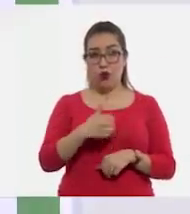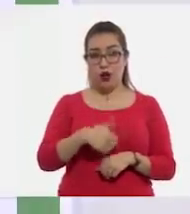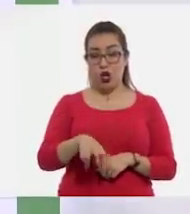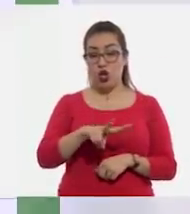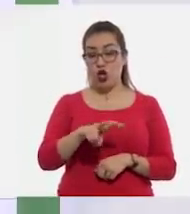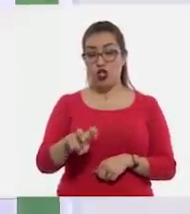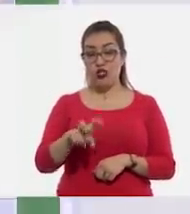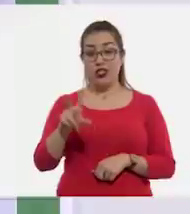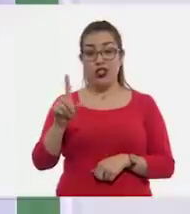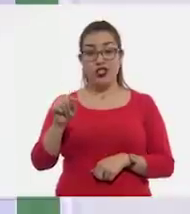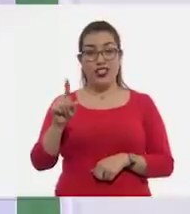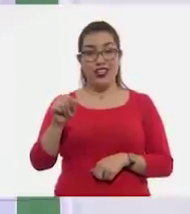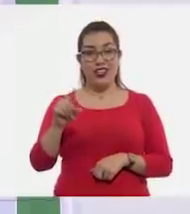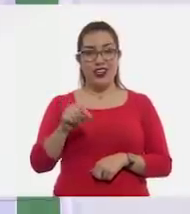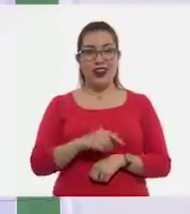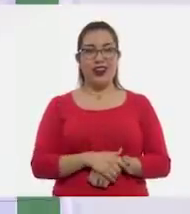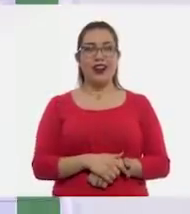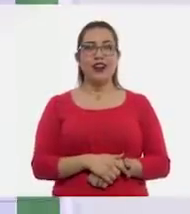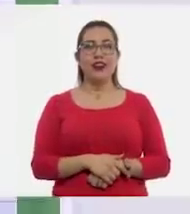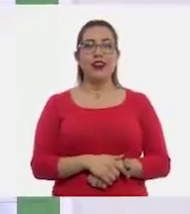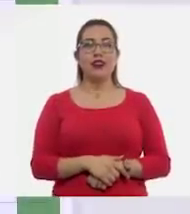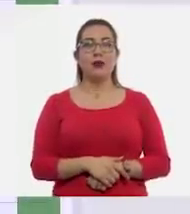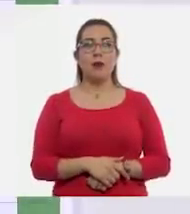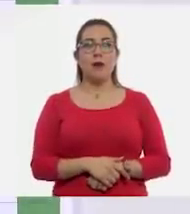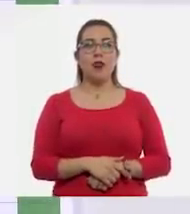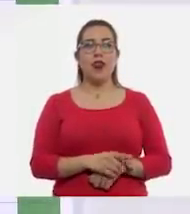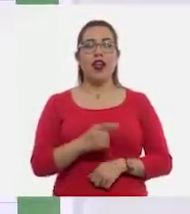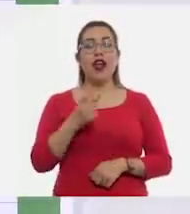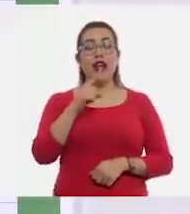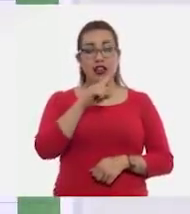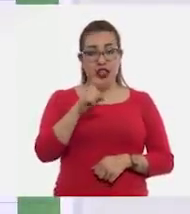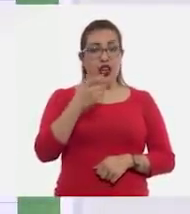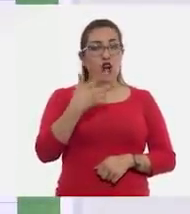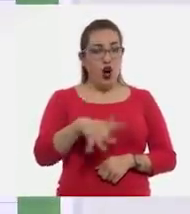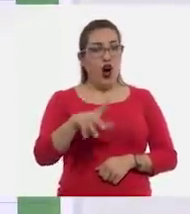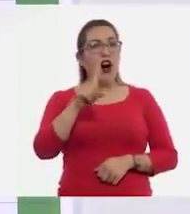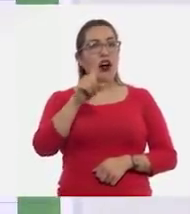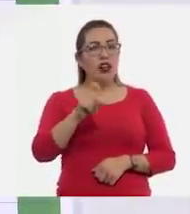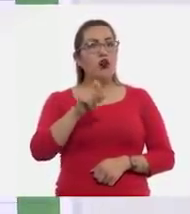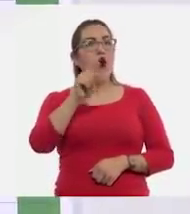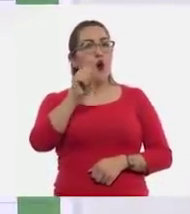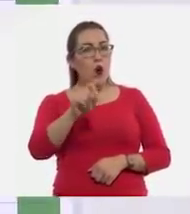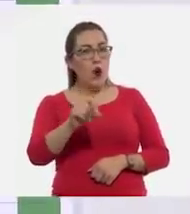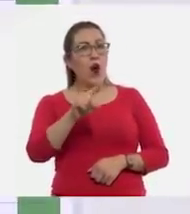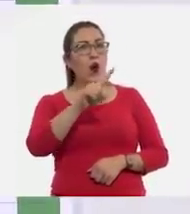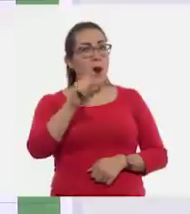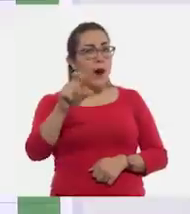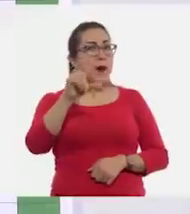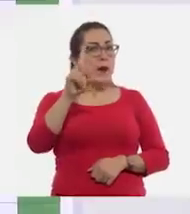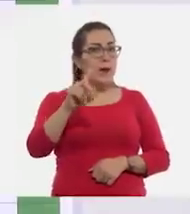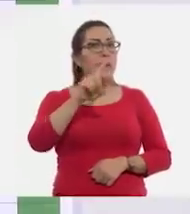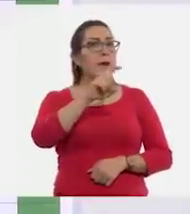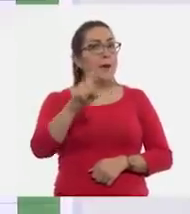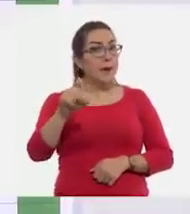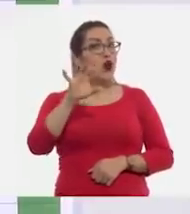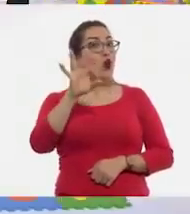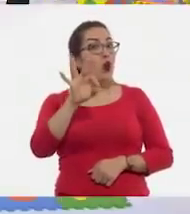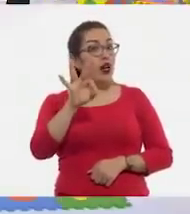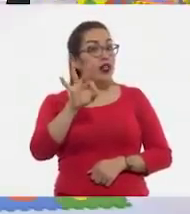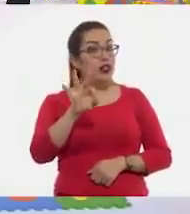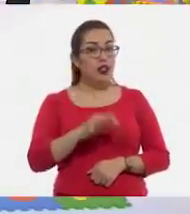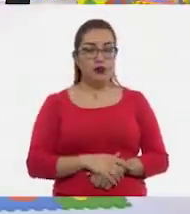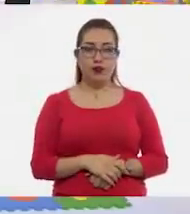bien. Es 100, 110, 120, 130, 140. Y recordemos que cuando